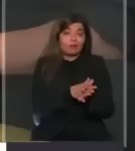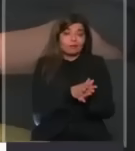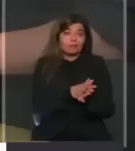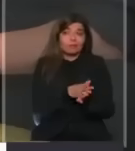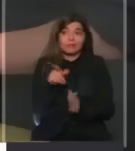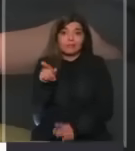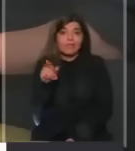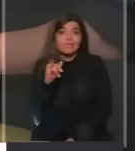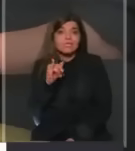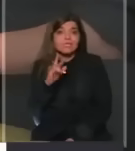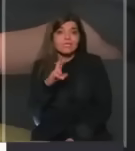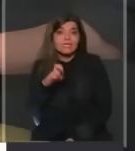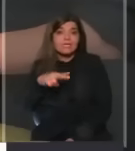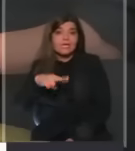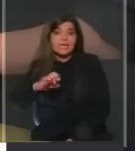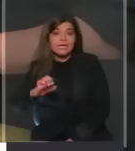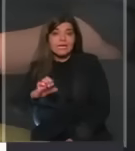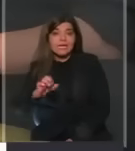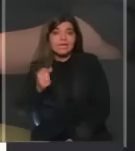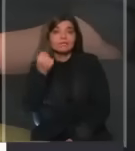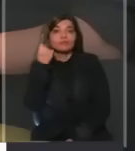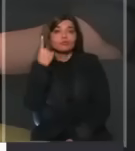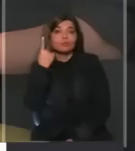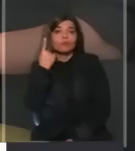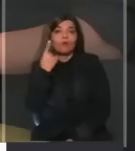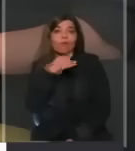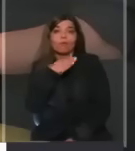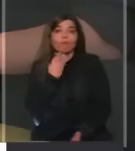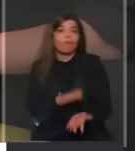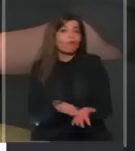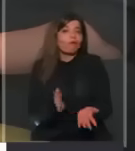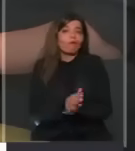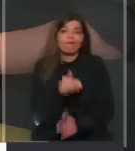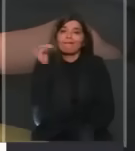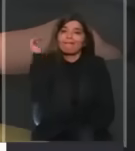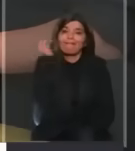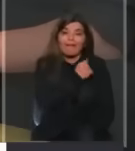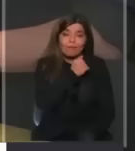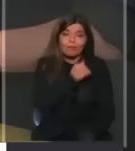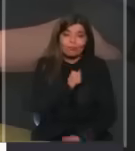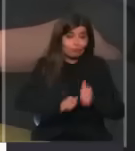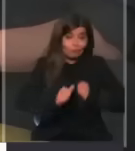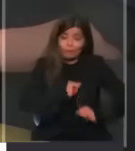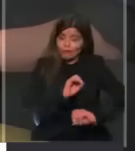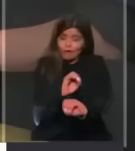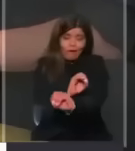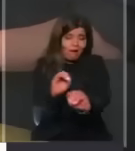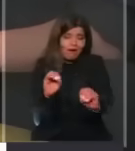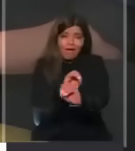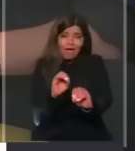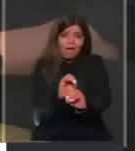es saber que él no sufrió, que su muerte fue instantánea, porque él no sufrió.